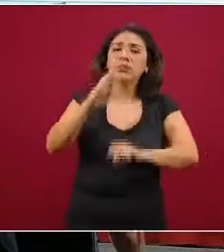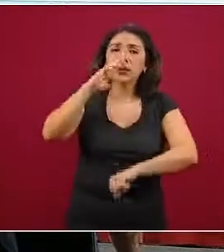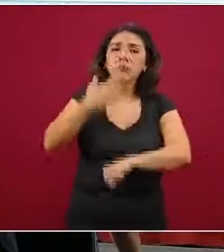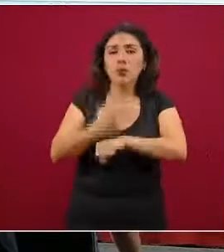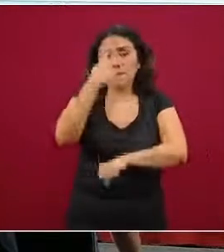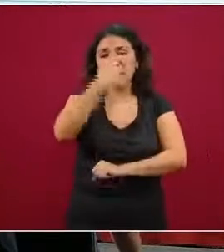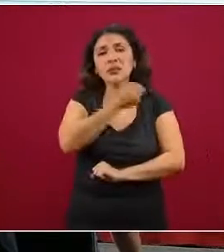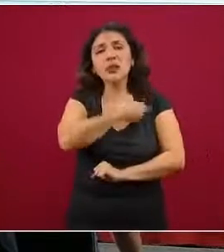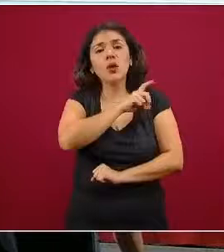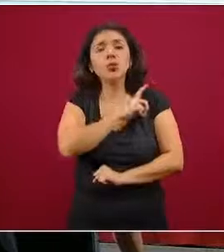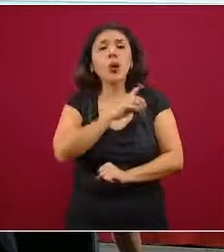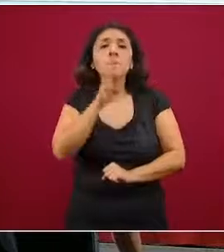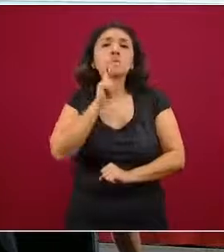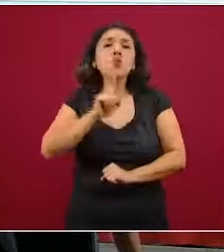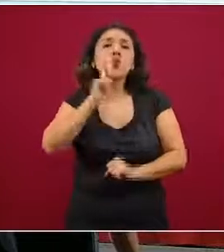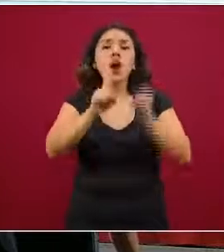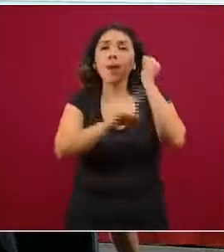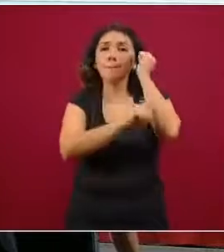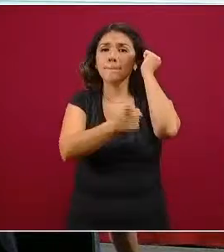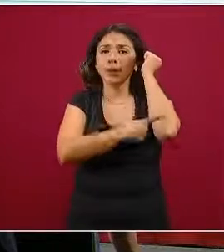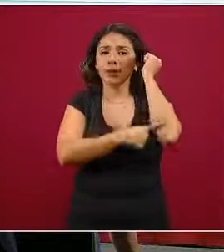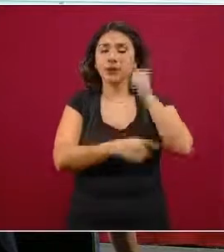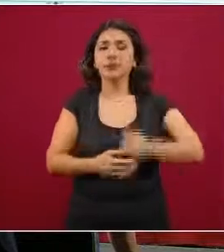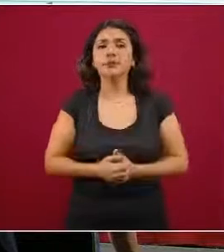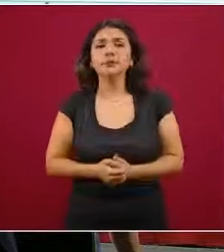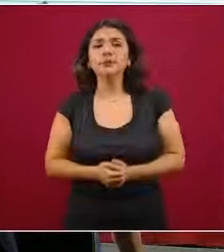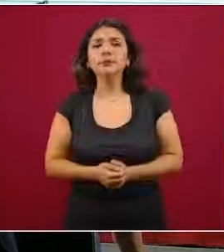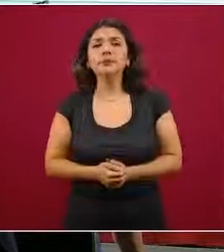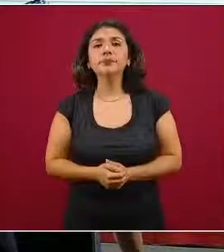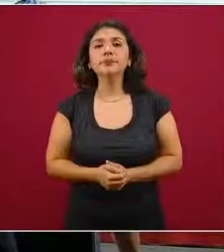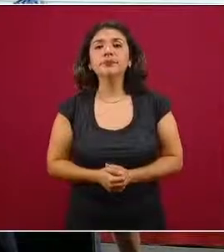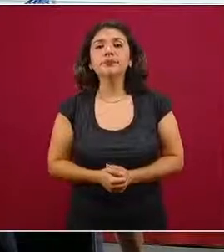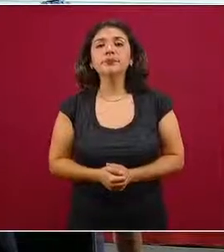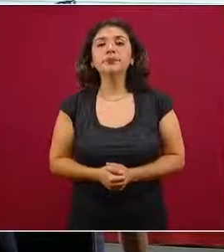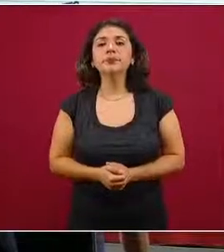salud materna y perinatal. La que sigue, por favor.